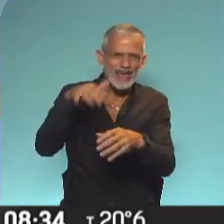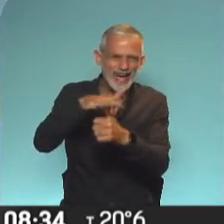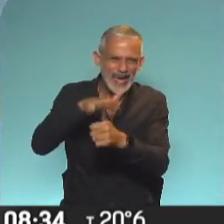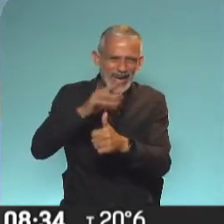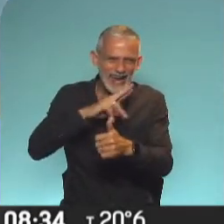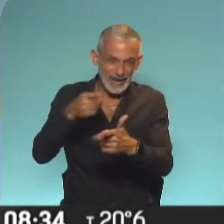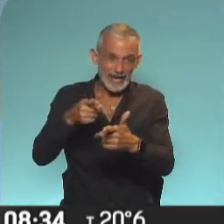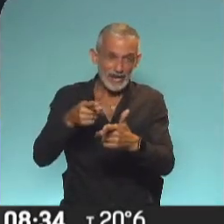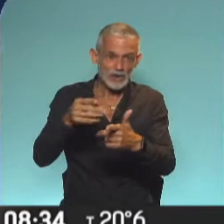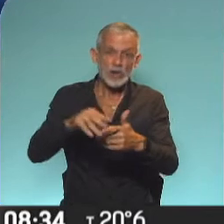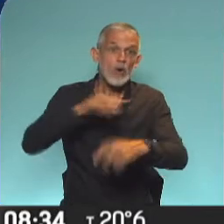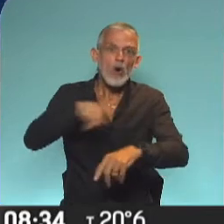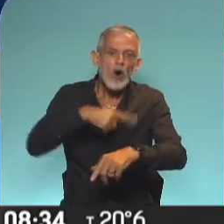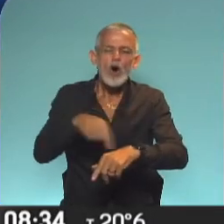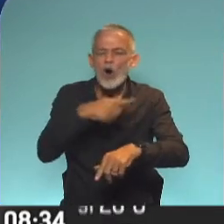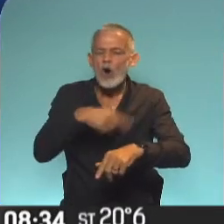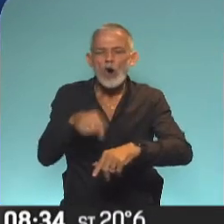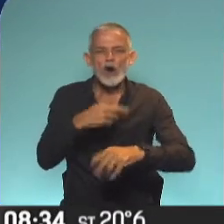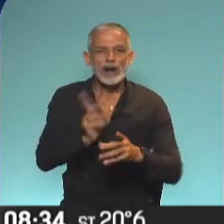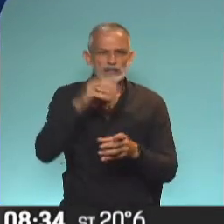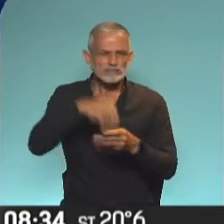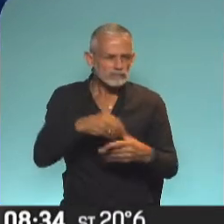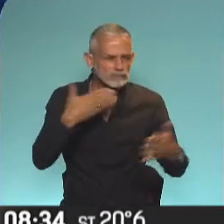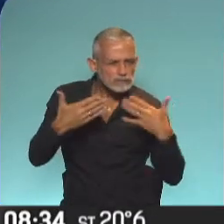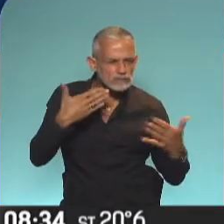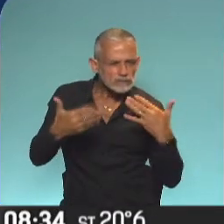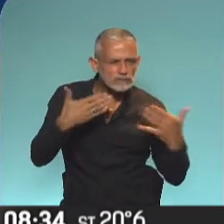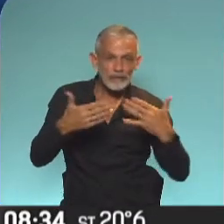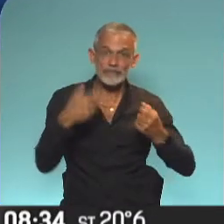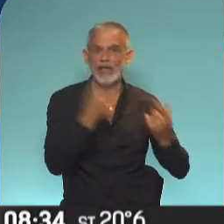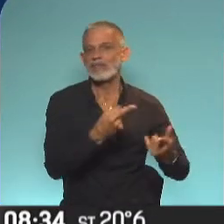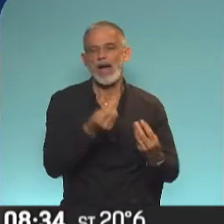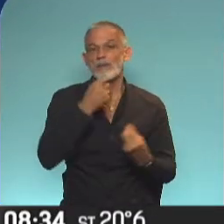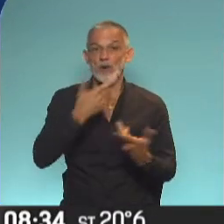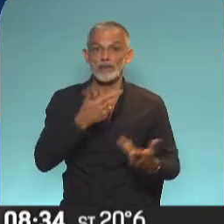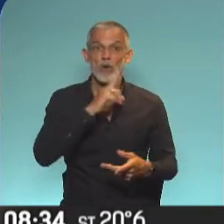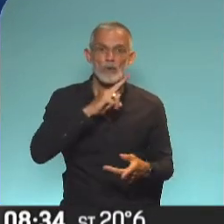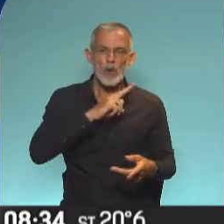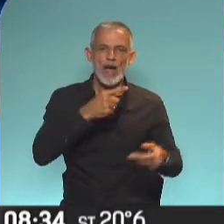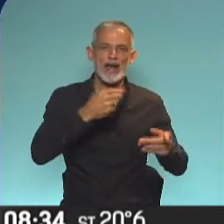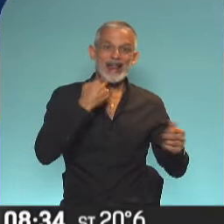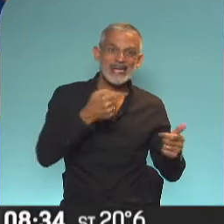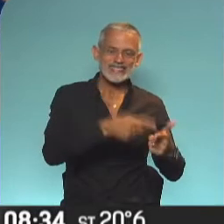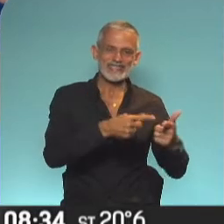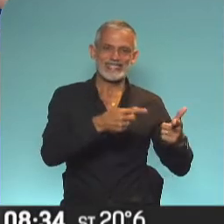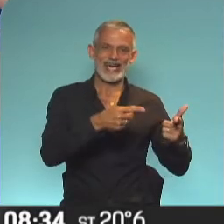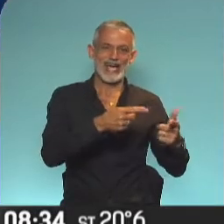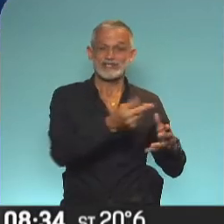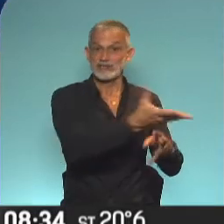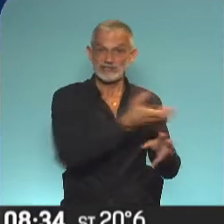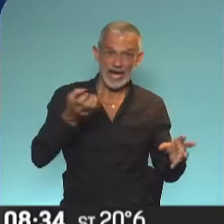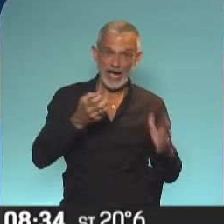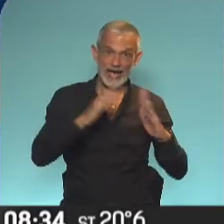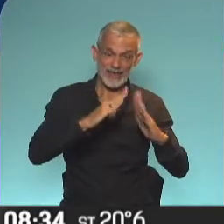te dicen horas, hay veces que son horas de intervención hasta que se garantiza poner en riesgo a la mujer, a las hijas, a los hijos, se lo aparta,